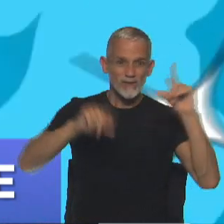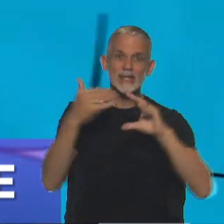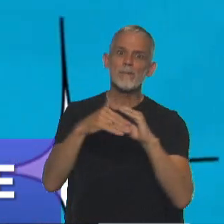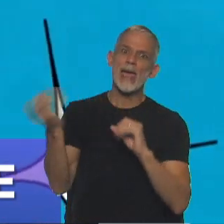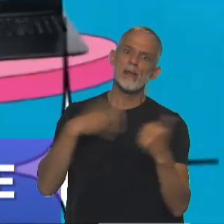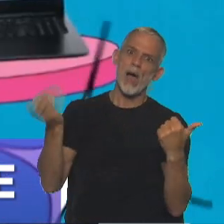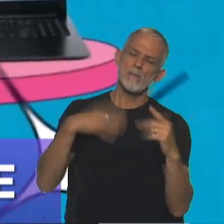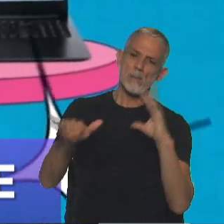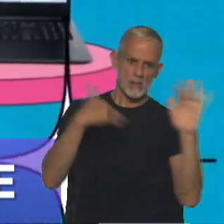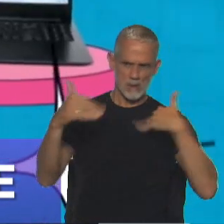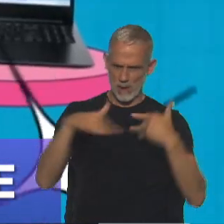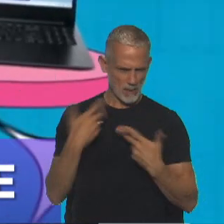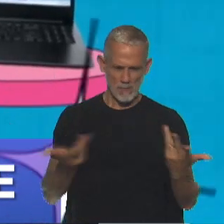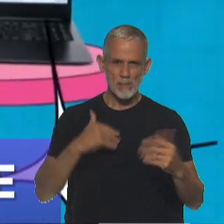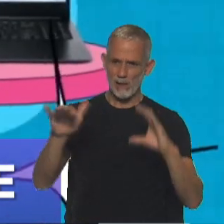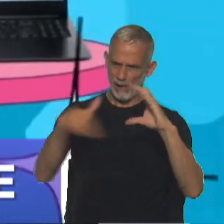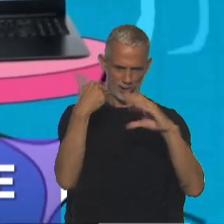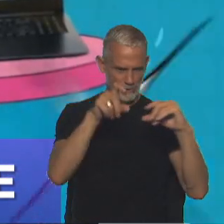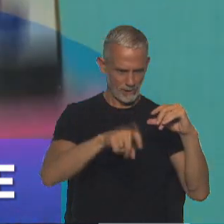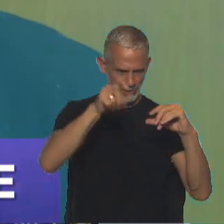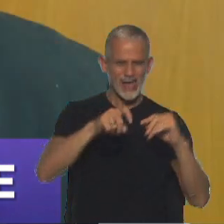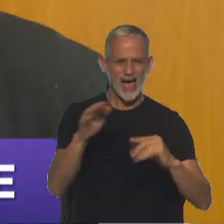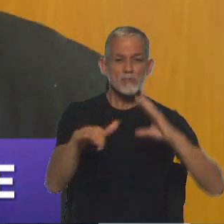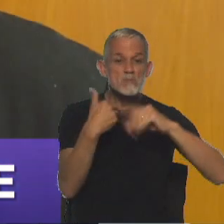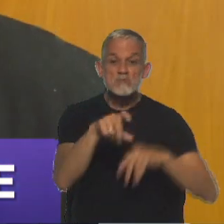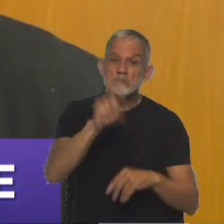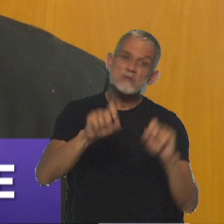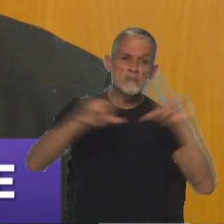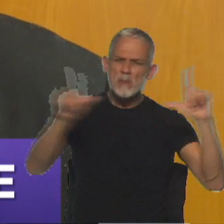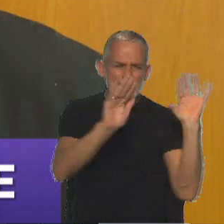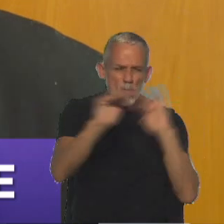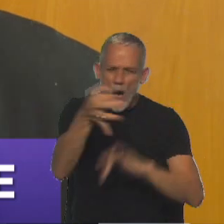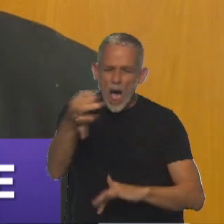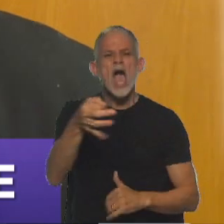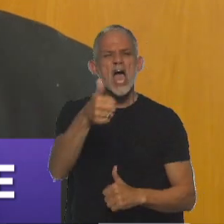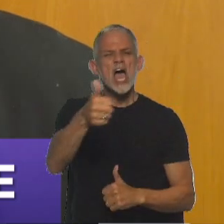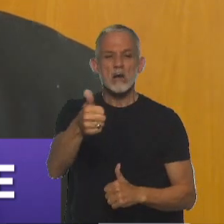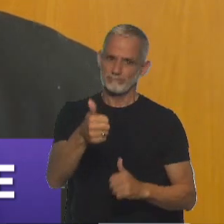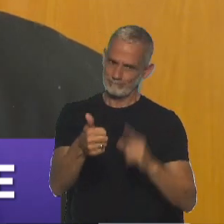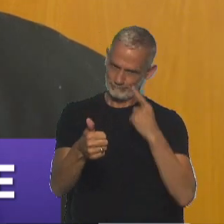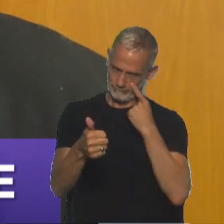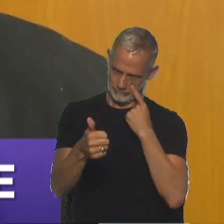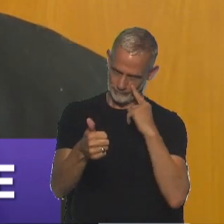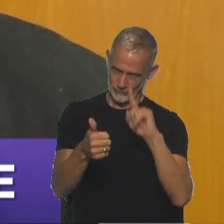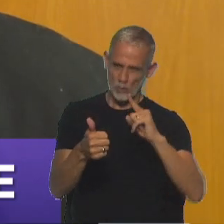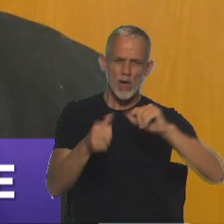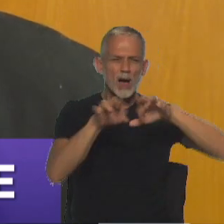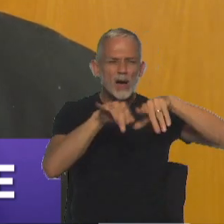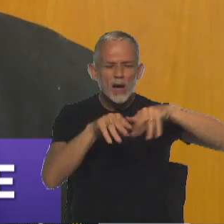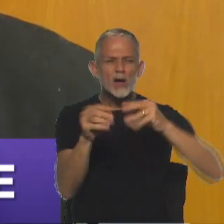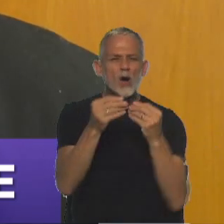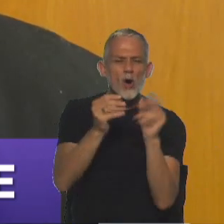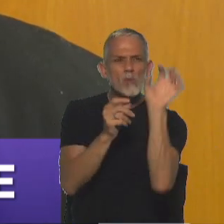Cuando entra, uno a simple vista entra al sitio y parece igual. Pero hay que tener en cuenta esto, cómo está escrito, que